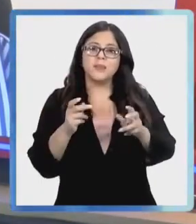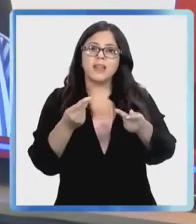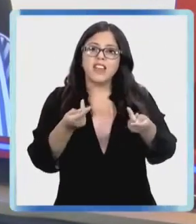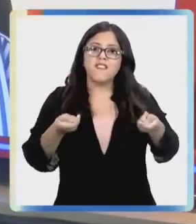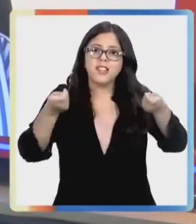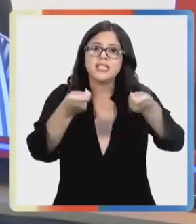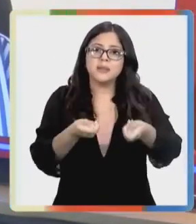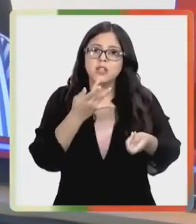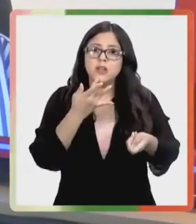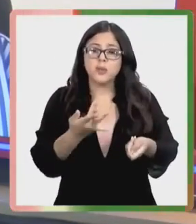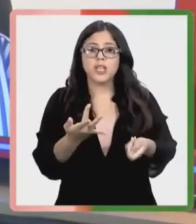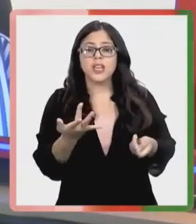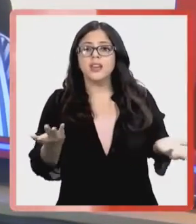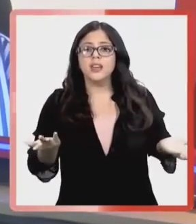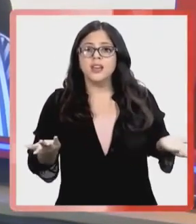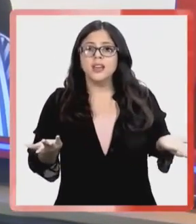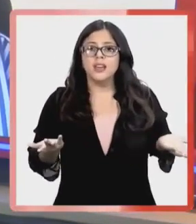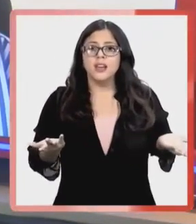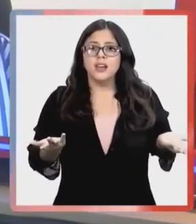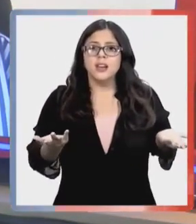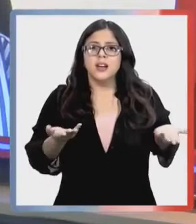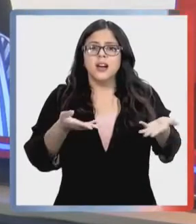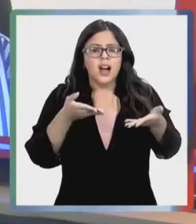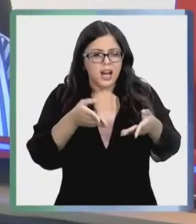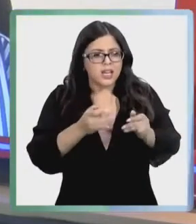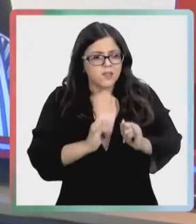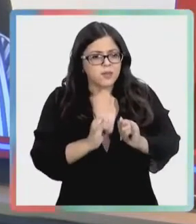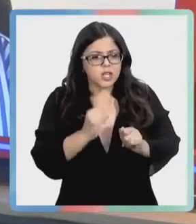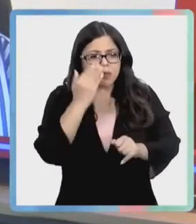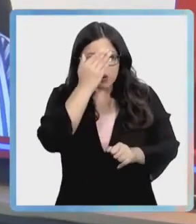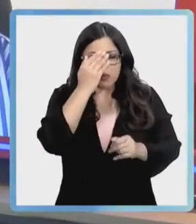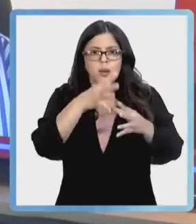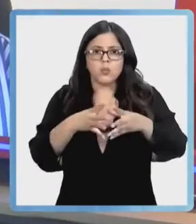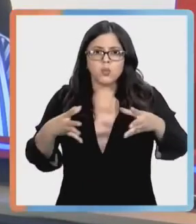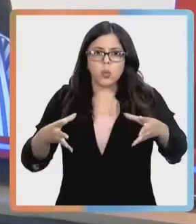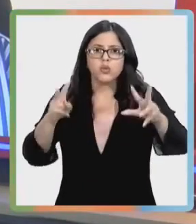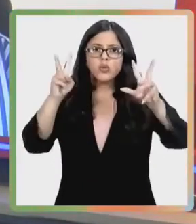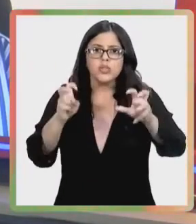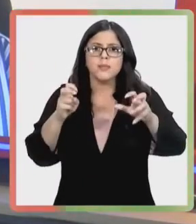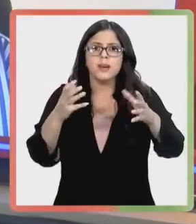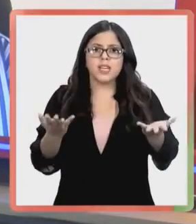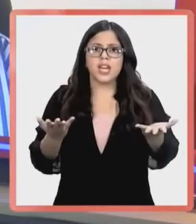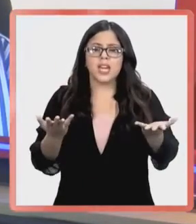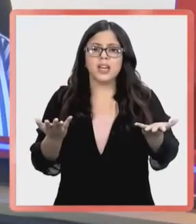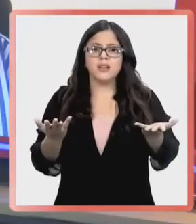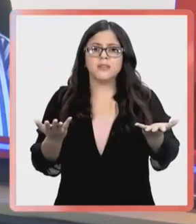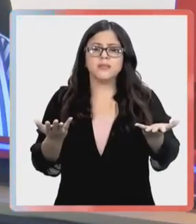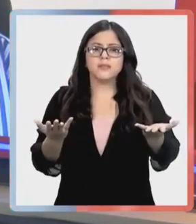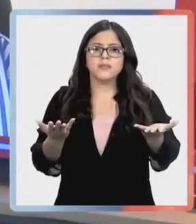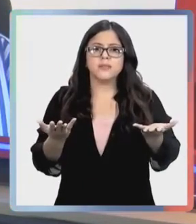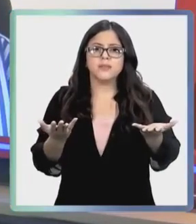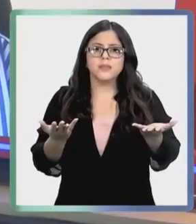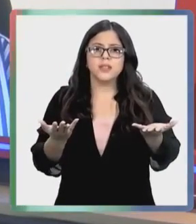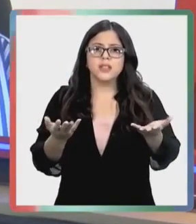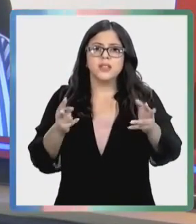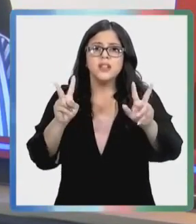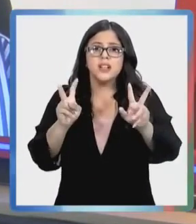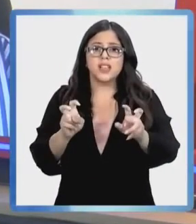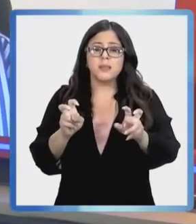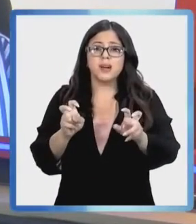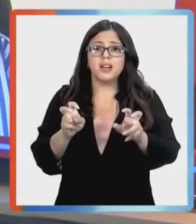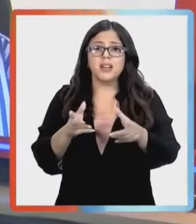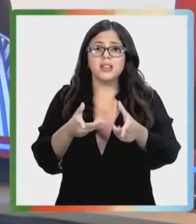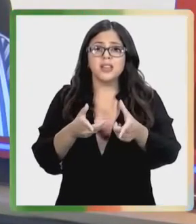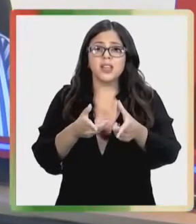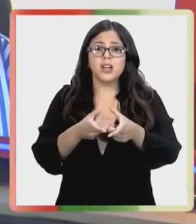el financiamiento, porque fíjese que ha aparecido esta noticia y preocupa muchísimo la Comisión Ciudadana de Vigilancia. Fíjese que ha hecho